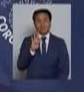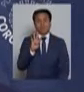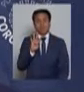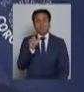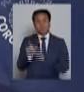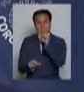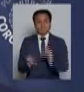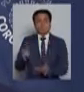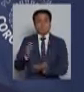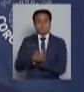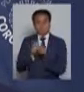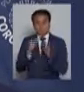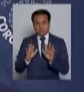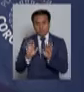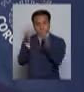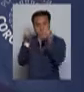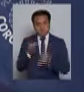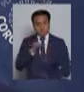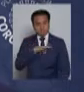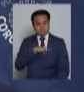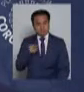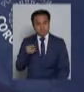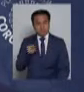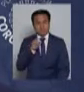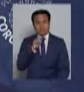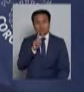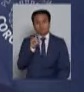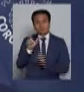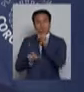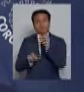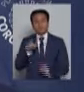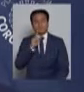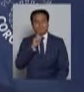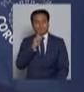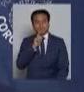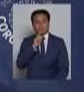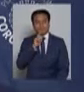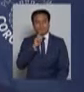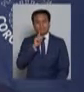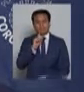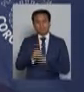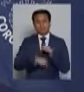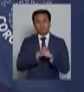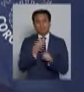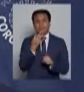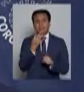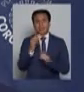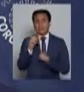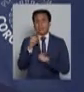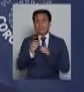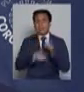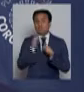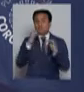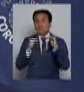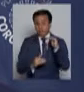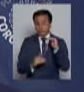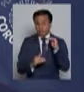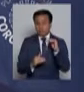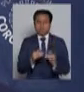pacientes fallecidos totales en Chile, tenemos dos personas menores de 40 años. Una de